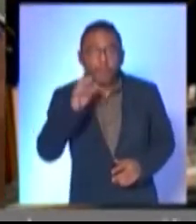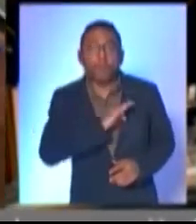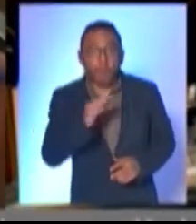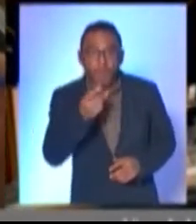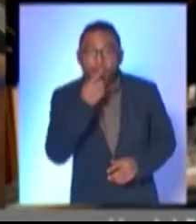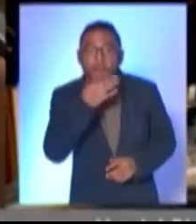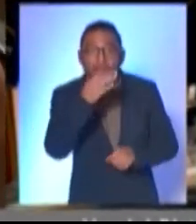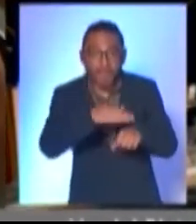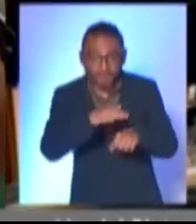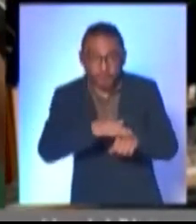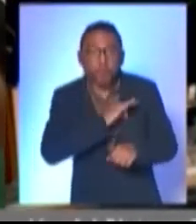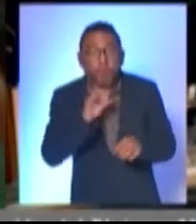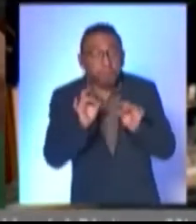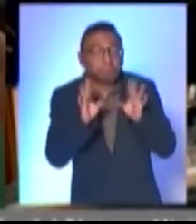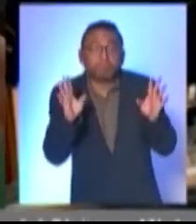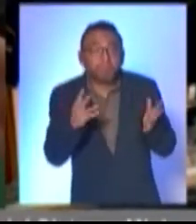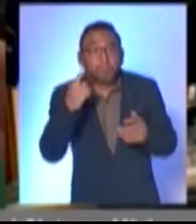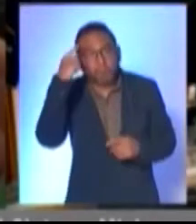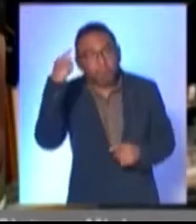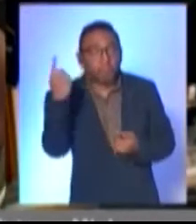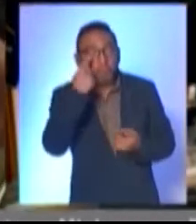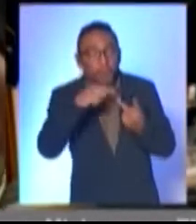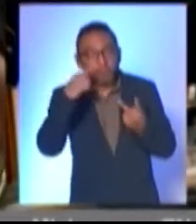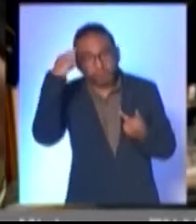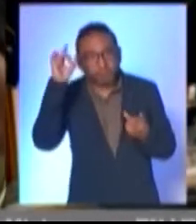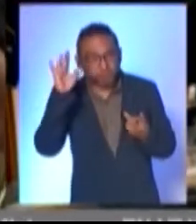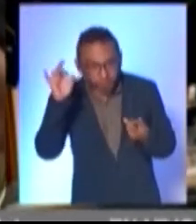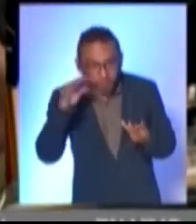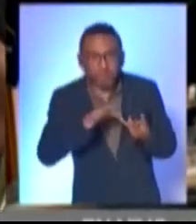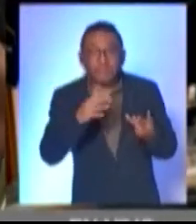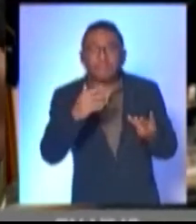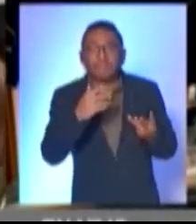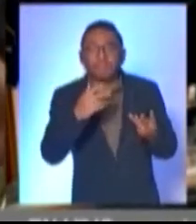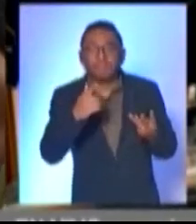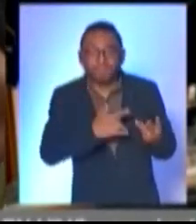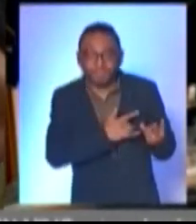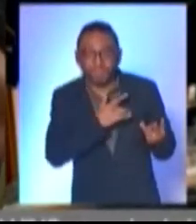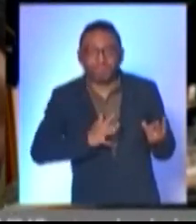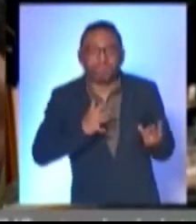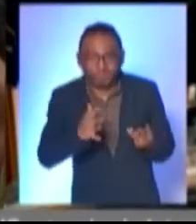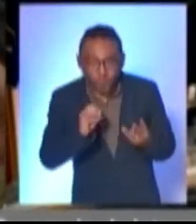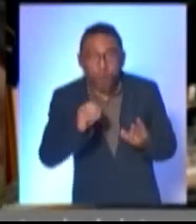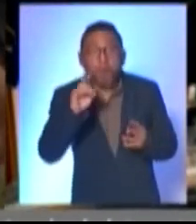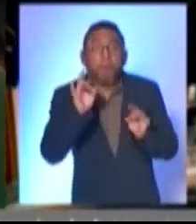cabeza, náuseas, vómito, fiebre, escalofríos y hasta diarrea. En caso de fiebre, únicamente se va a dar bañitos con agua